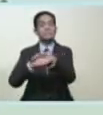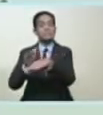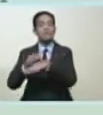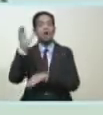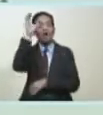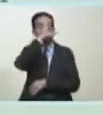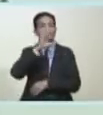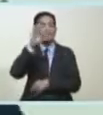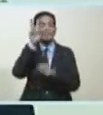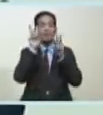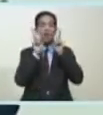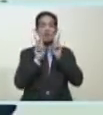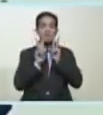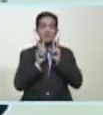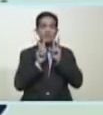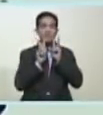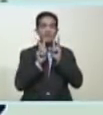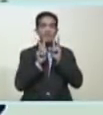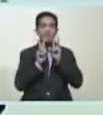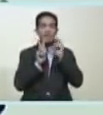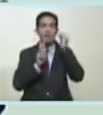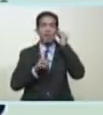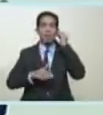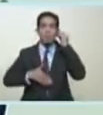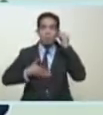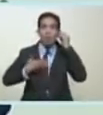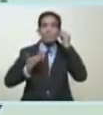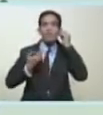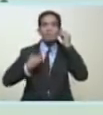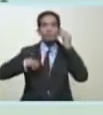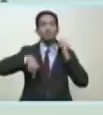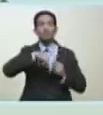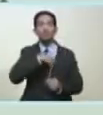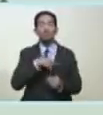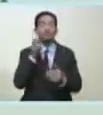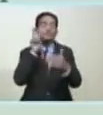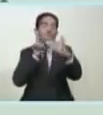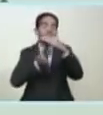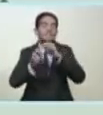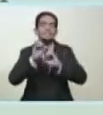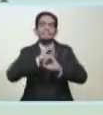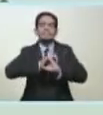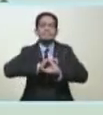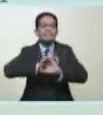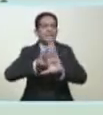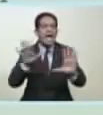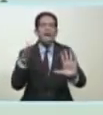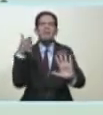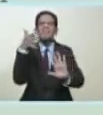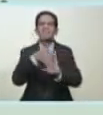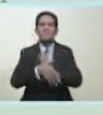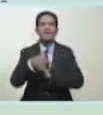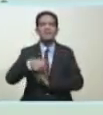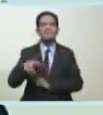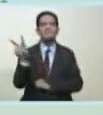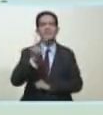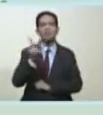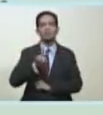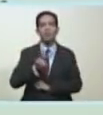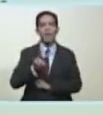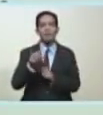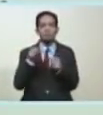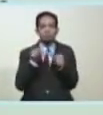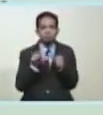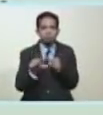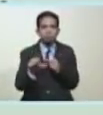honestidad para que podamos nosotros tener una visión clara de lo que ha acontecido en Venezuela en estos primeros 5 meses